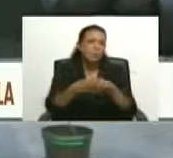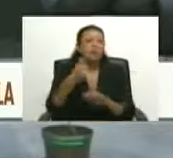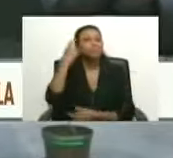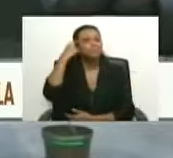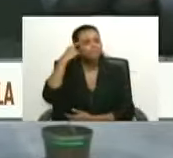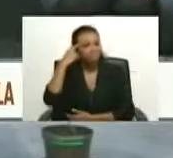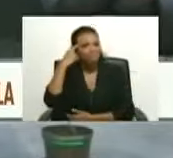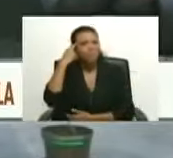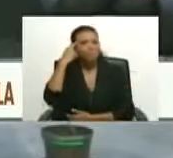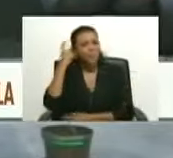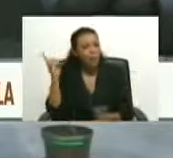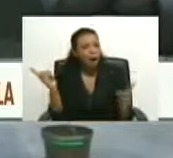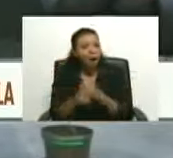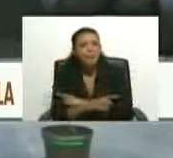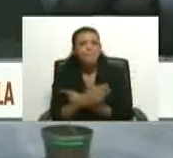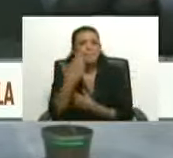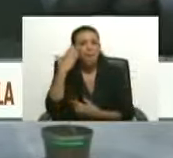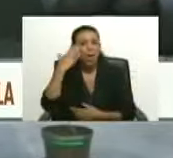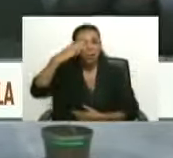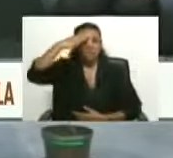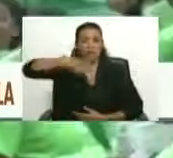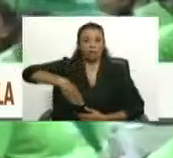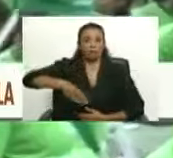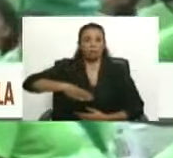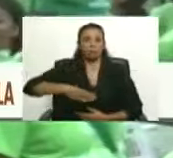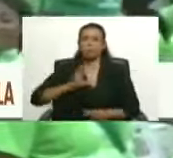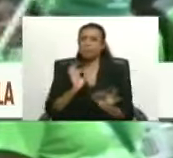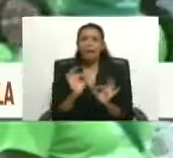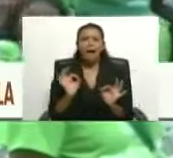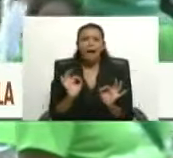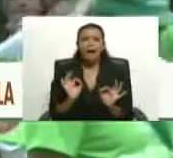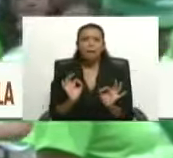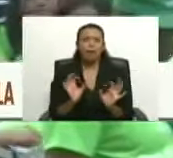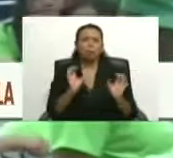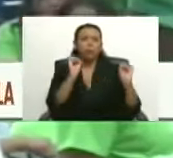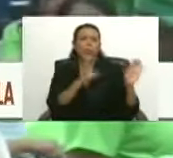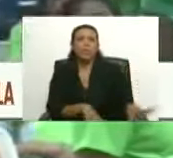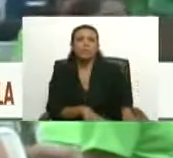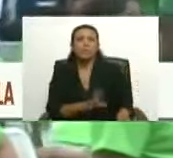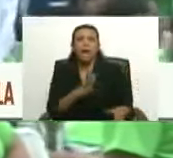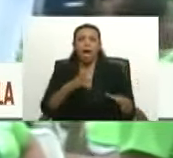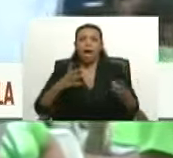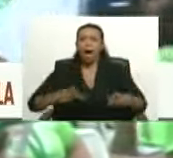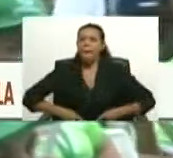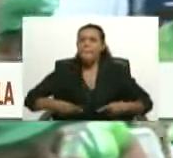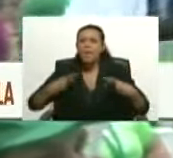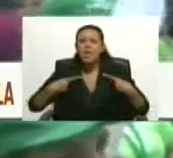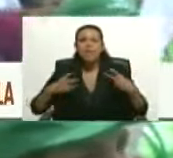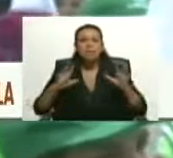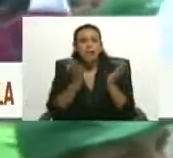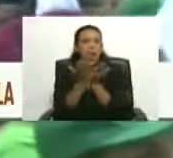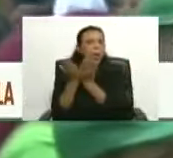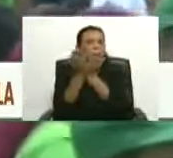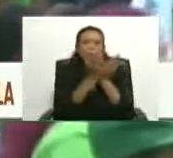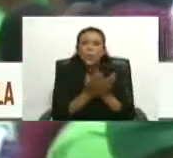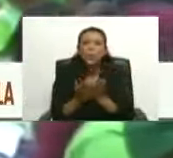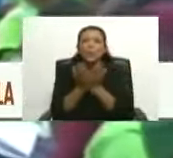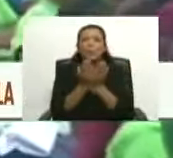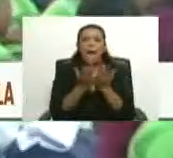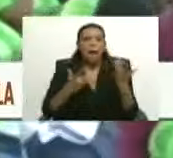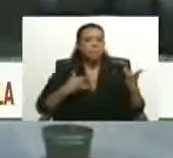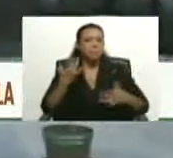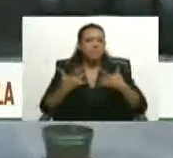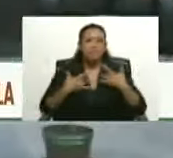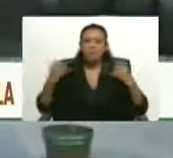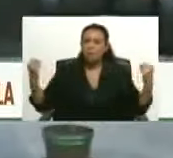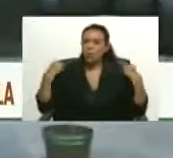que tenemos que hacer. No, la militancia política no tiene por qué ser la renuncia a la familia, a los estudios, a la actividad